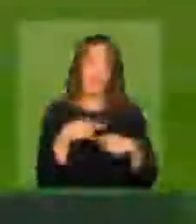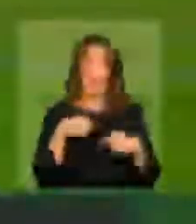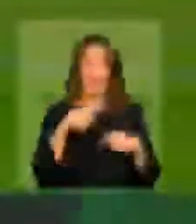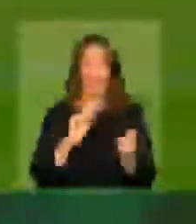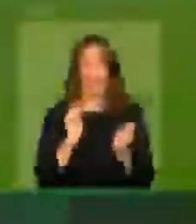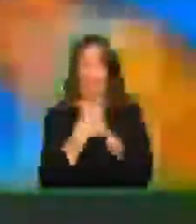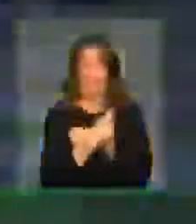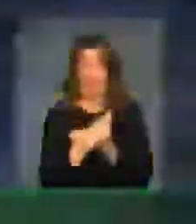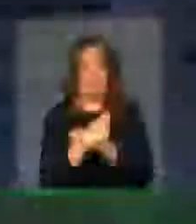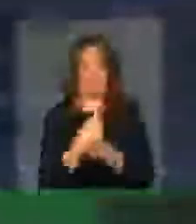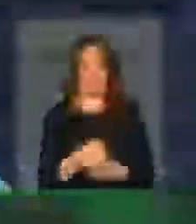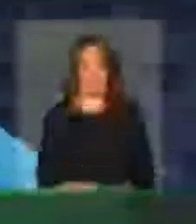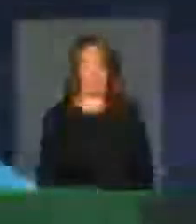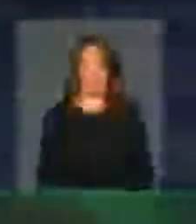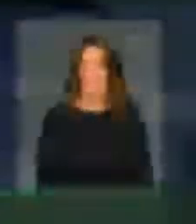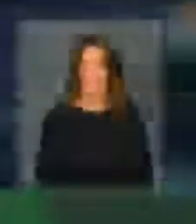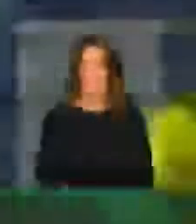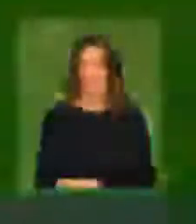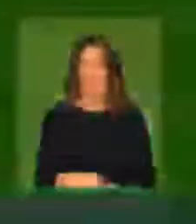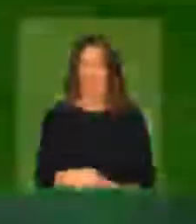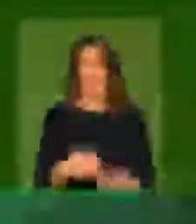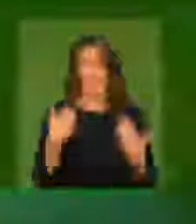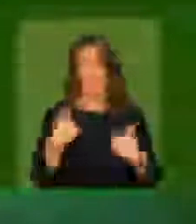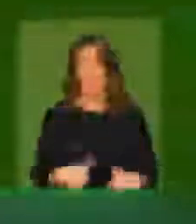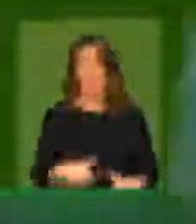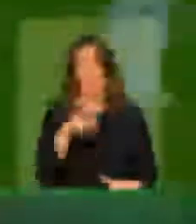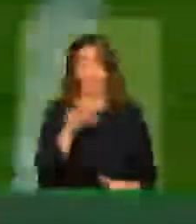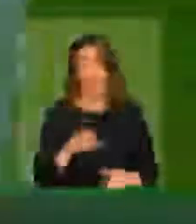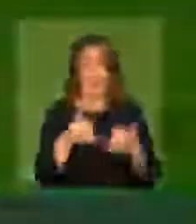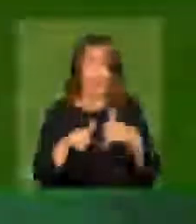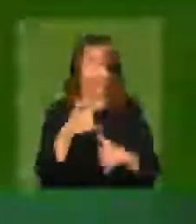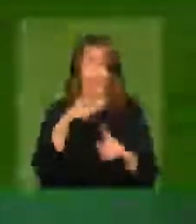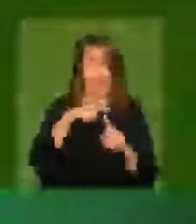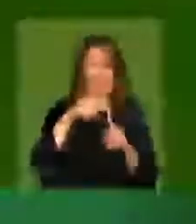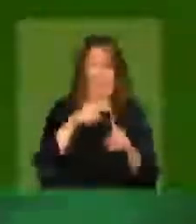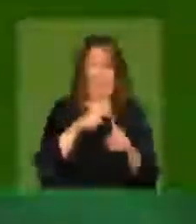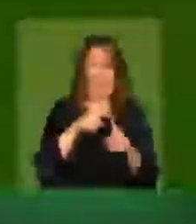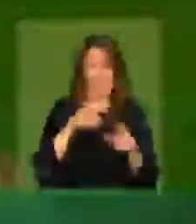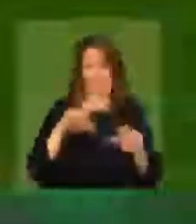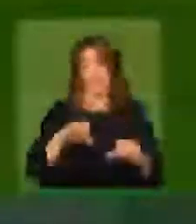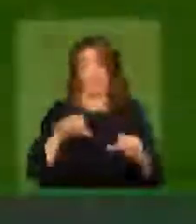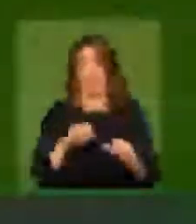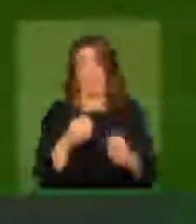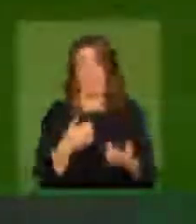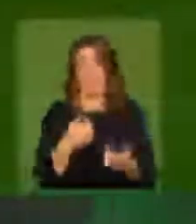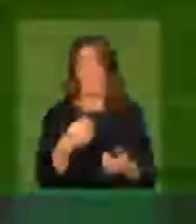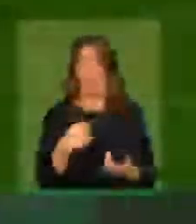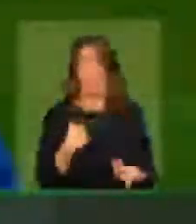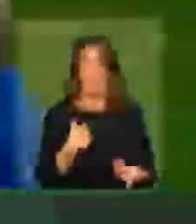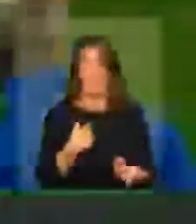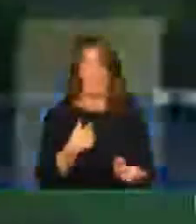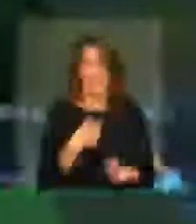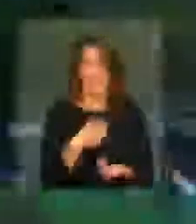cambió evidentemente el estado de ánimo de los jugadores y de todo el entorno de City Torque. El gesto es claro, no hace falta siquiera